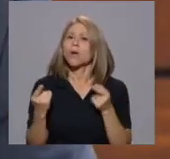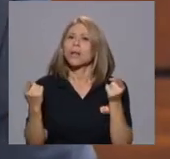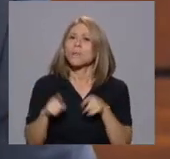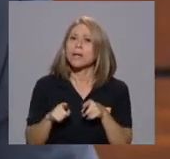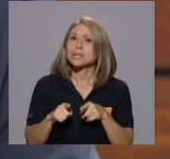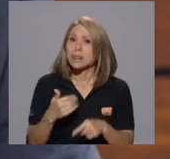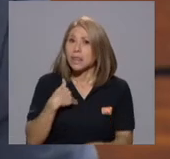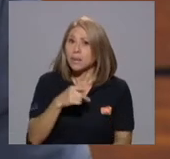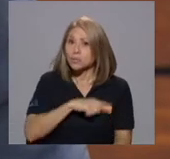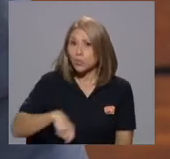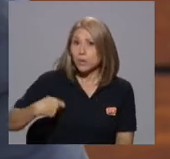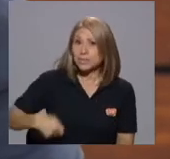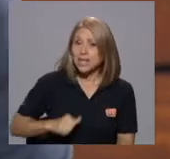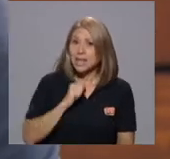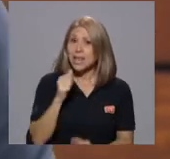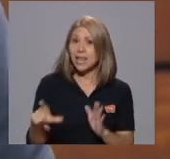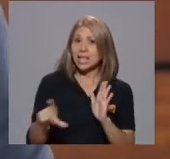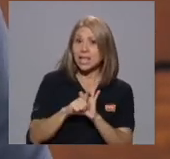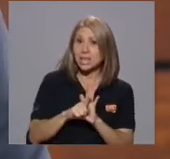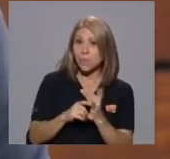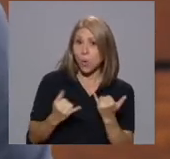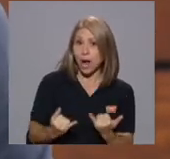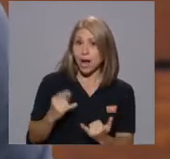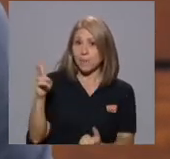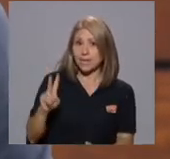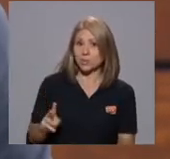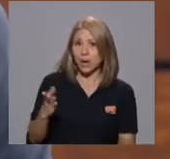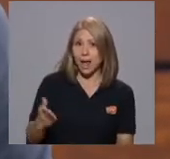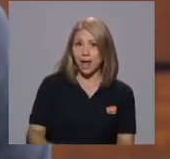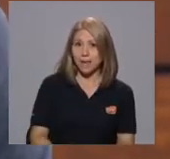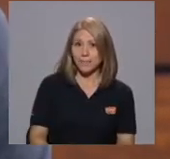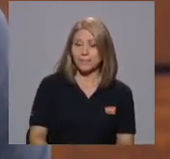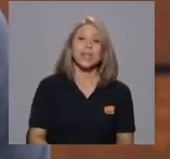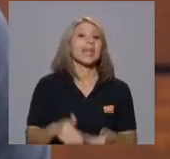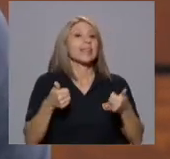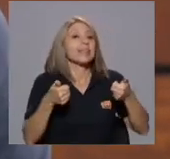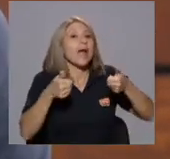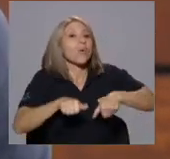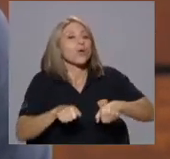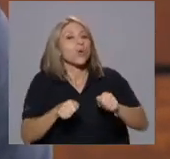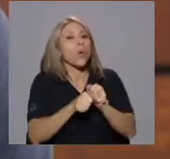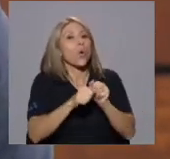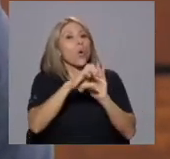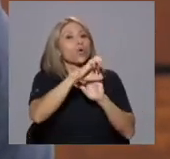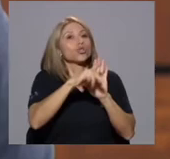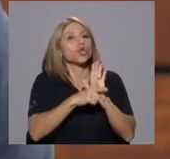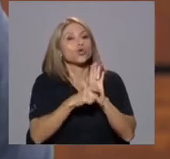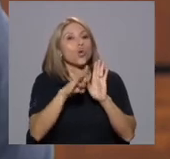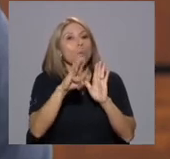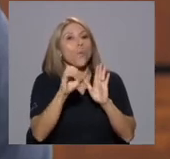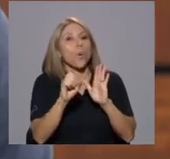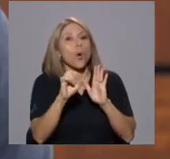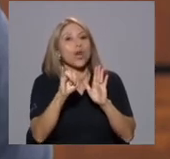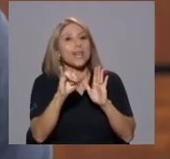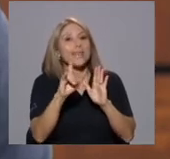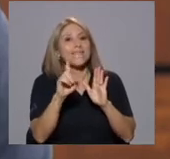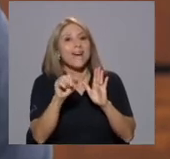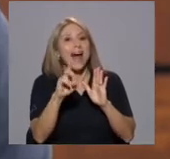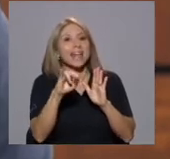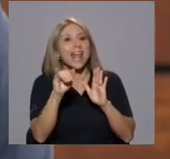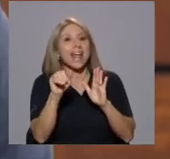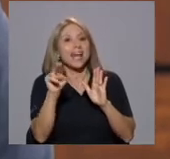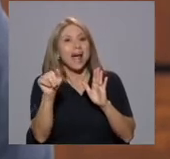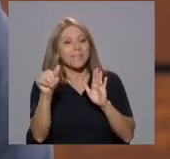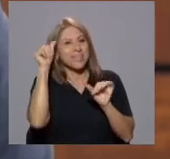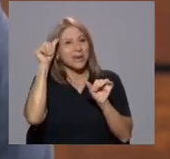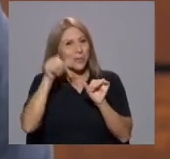presidente ilegítimo en este momento en Venezuela. De acuerdo a la Constitución Bolivariana, recuerde que el proyecto de Chávez, en un